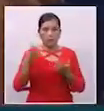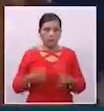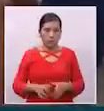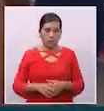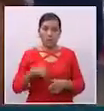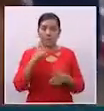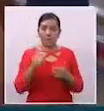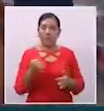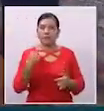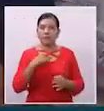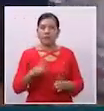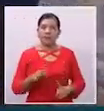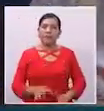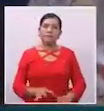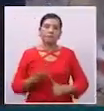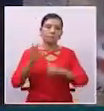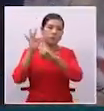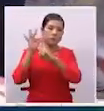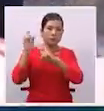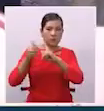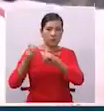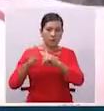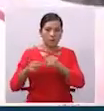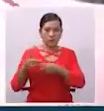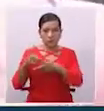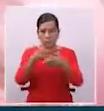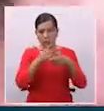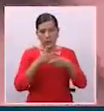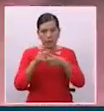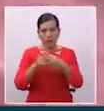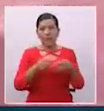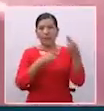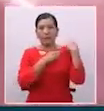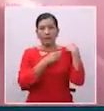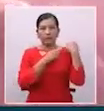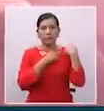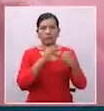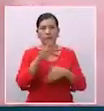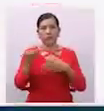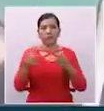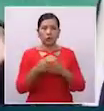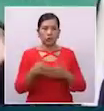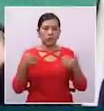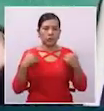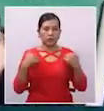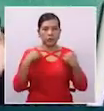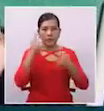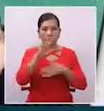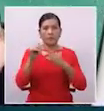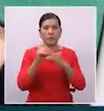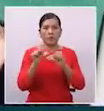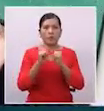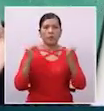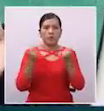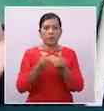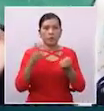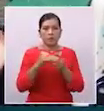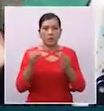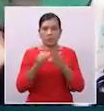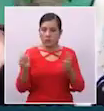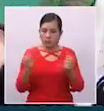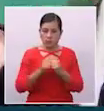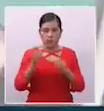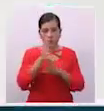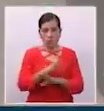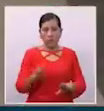que primar el cuidado, la responsabilidad que tenemos para con nuestra sociedad y el cuidado hacia nuestros niños,